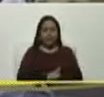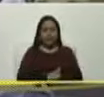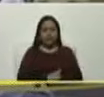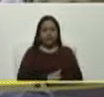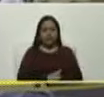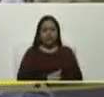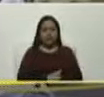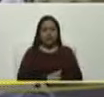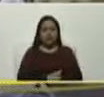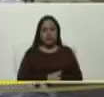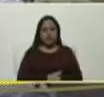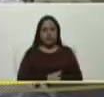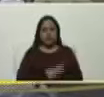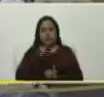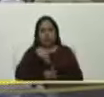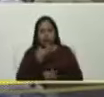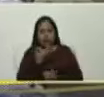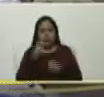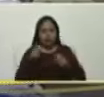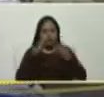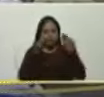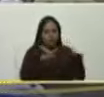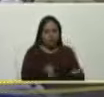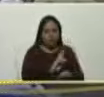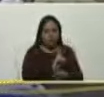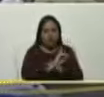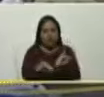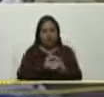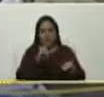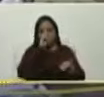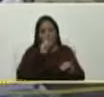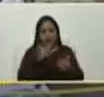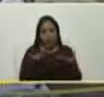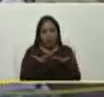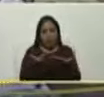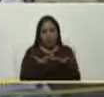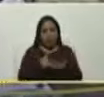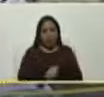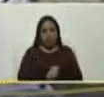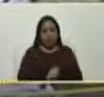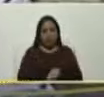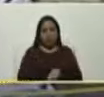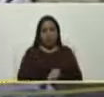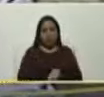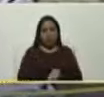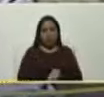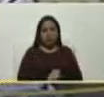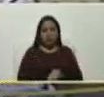para entregar pronto, para que terminen su año escolar los muchachos en buena lid.